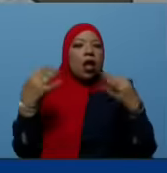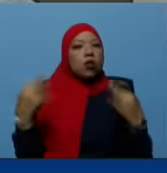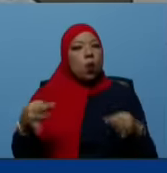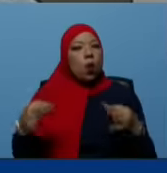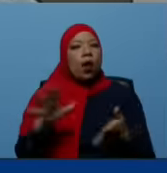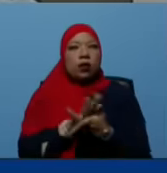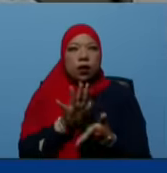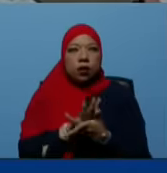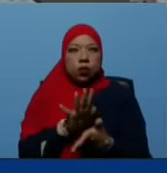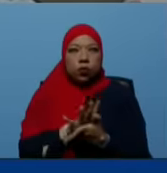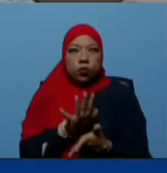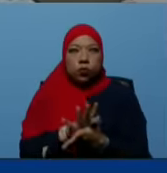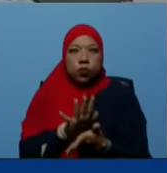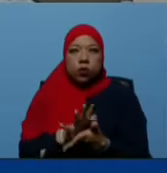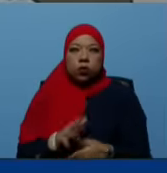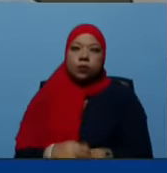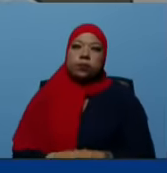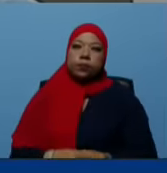Afortunadamente,